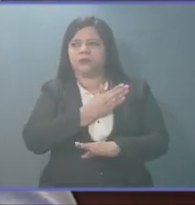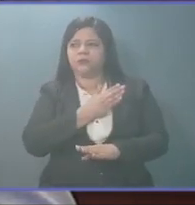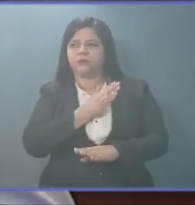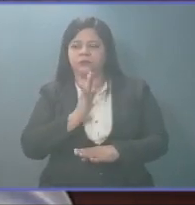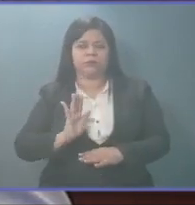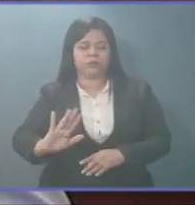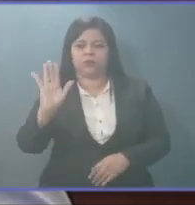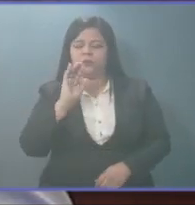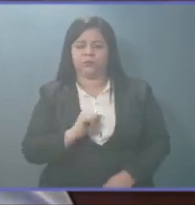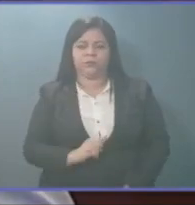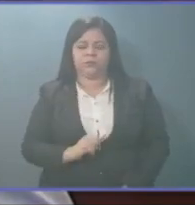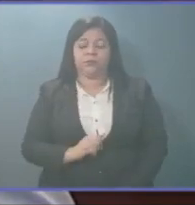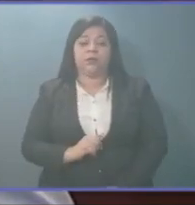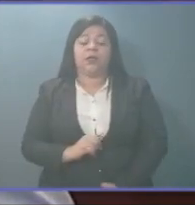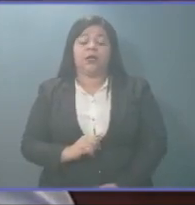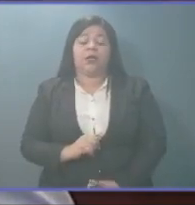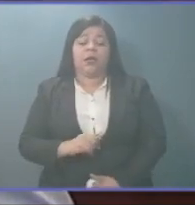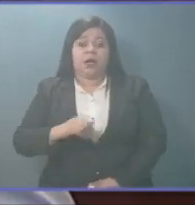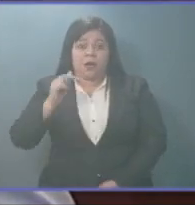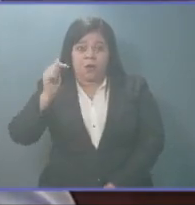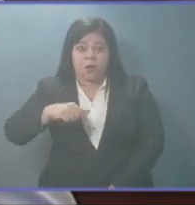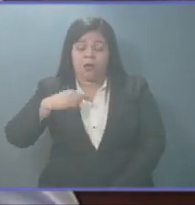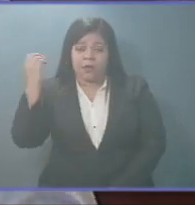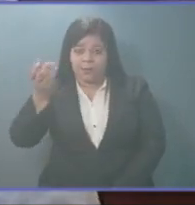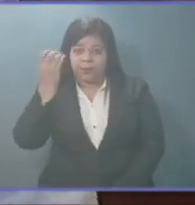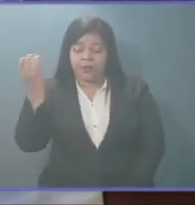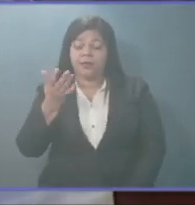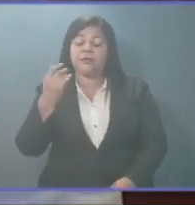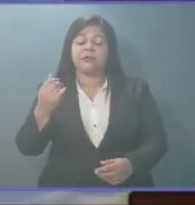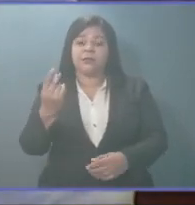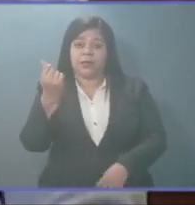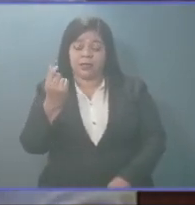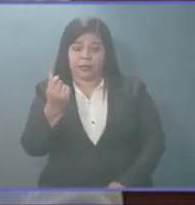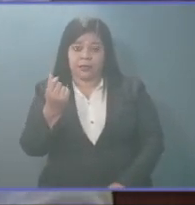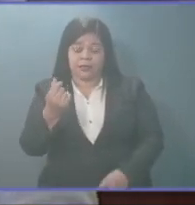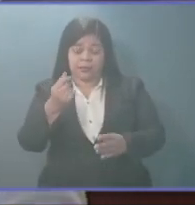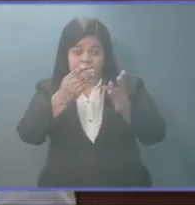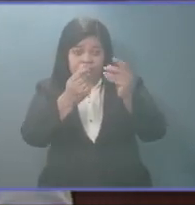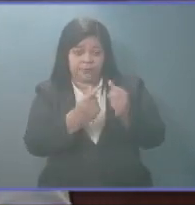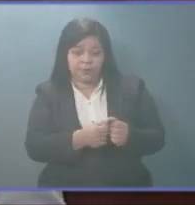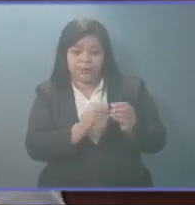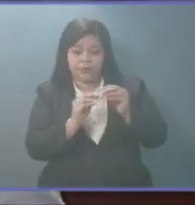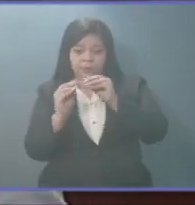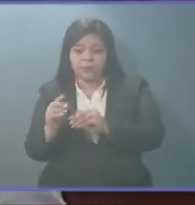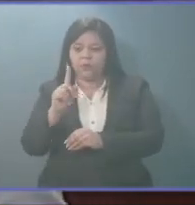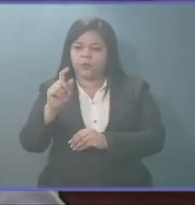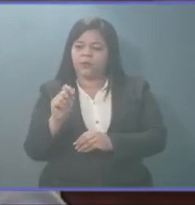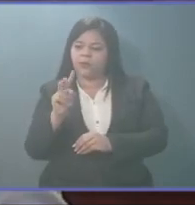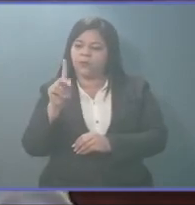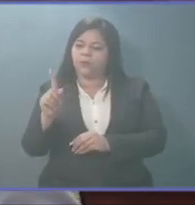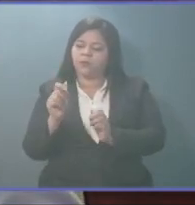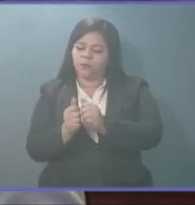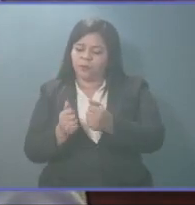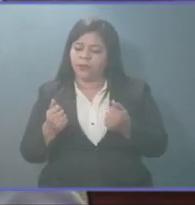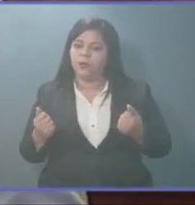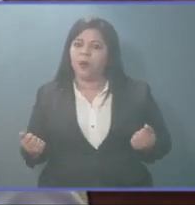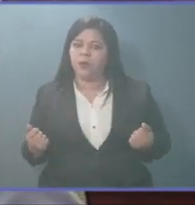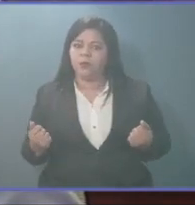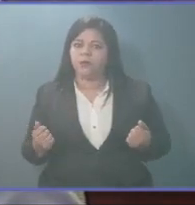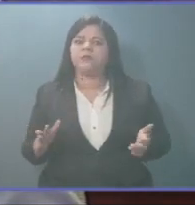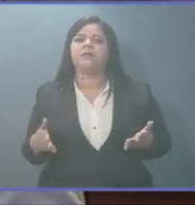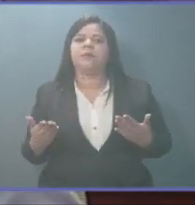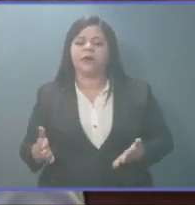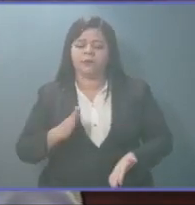Jamás. Para atender esta emergencia, este ministerio gestionó recursos realizando una inversión de 1.1 millón de dólares